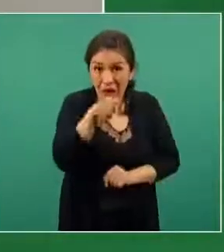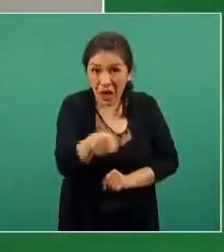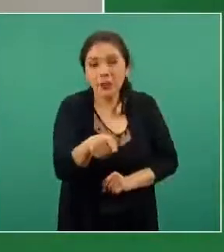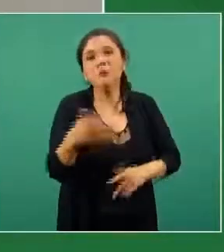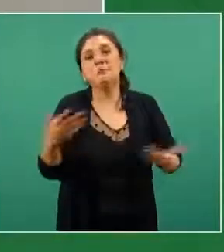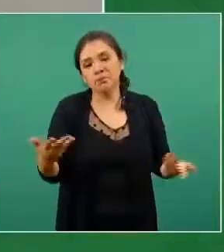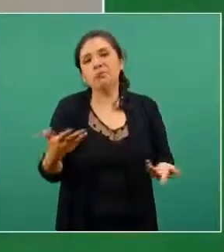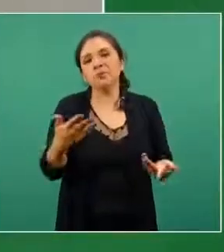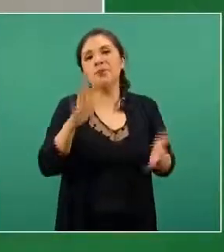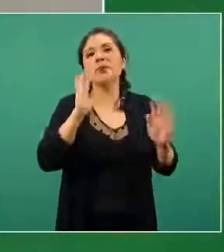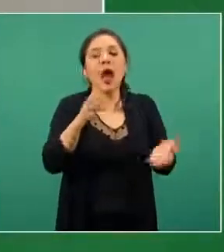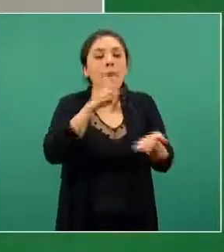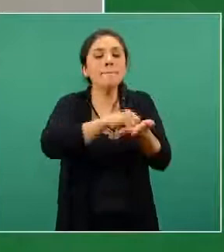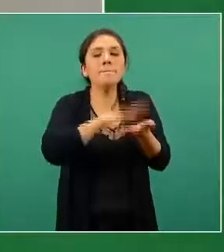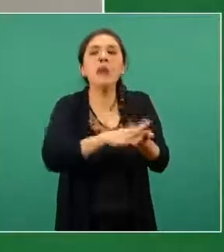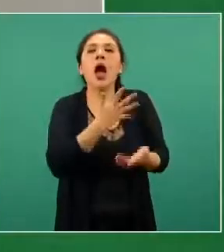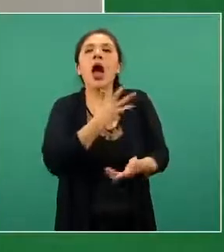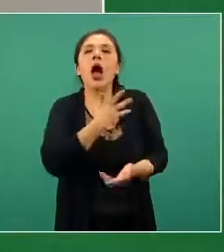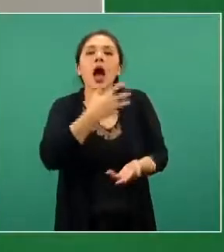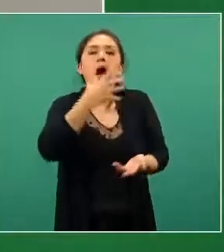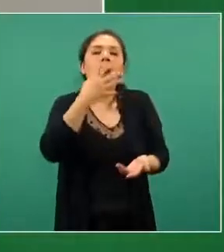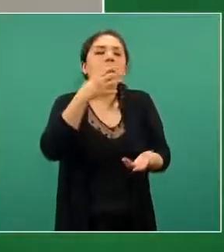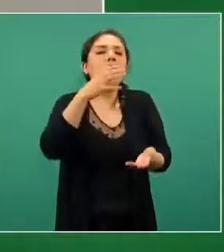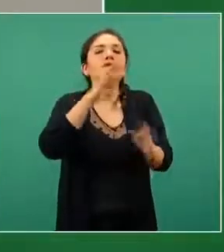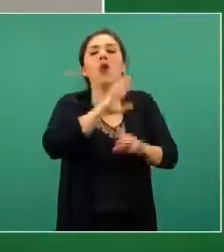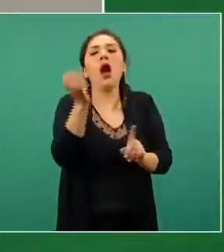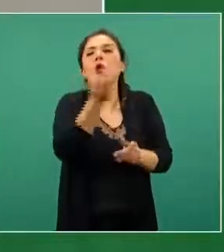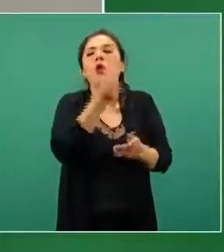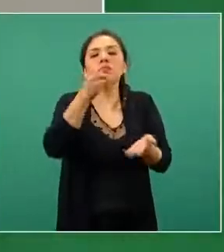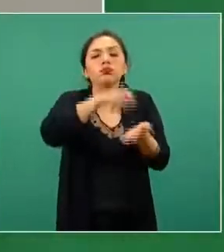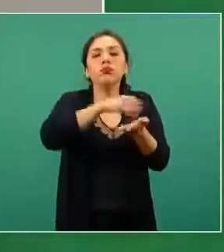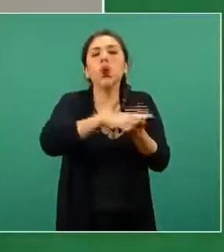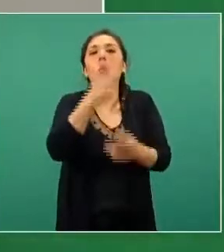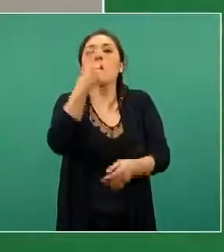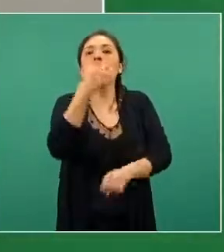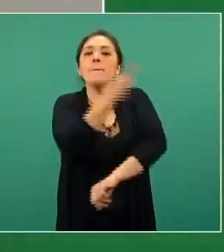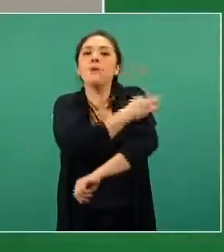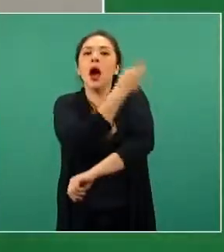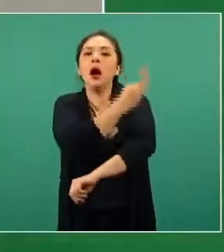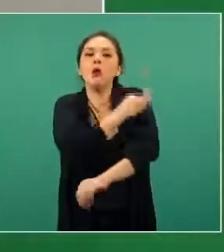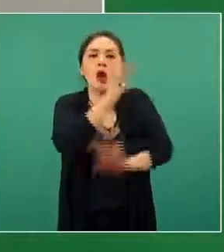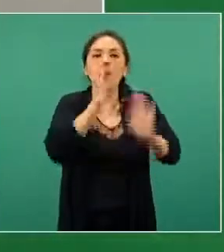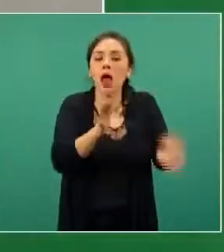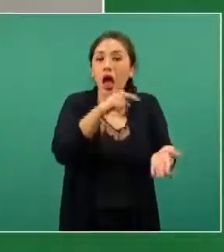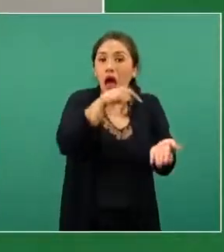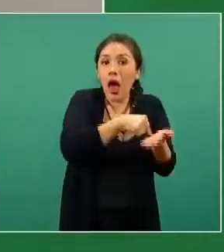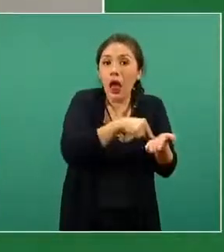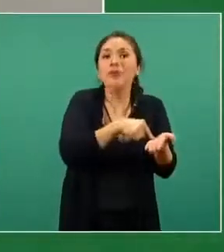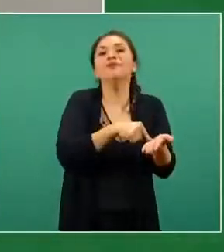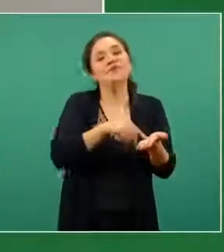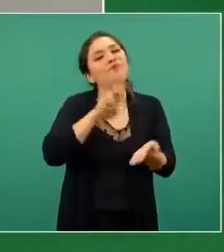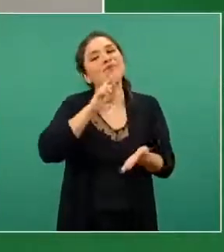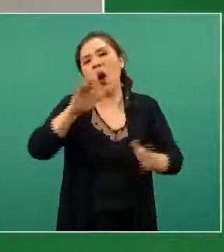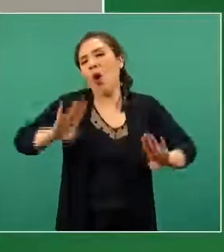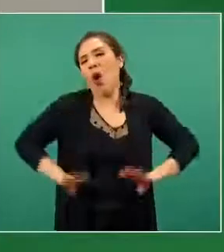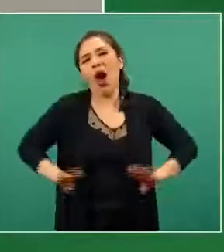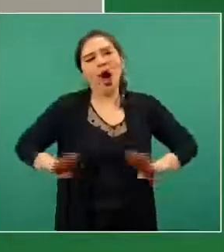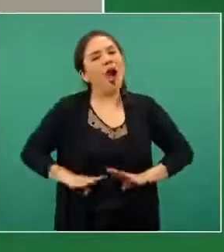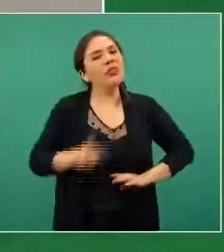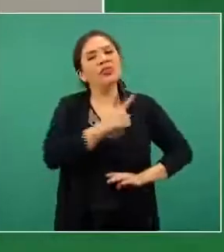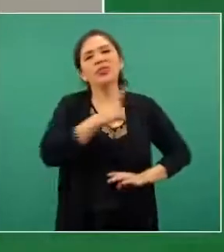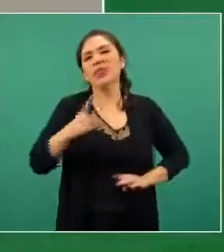entonces, dado que ya se recibió una primera dosis y de un tipo de vacuna, entonces lo más conveniente y adecuado